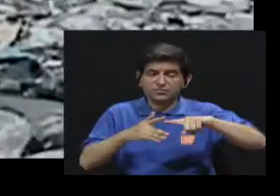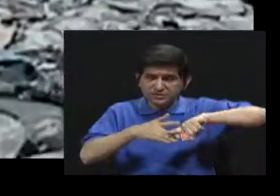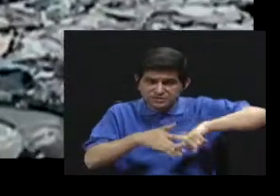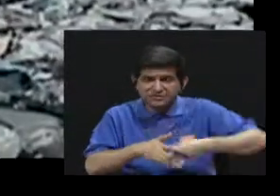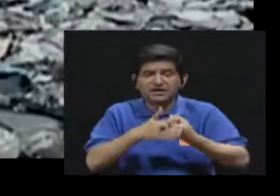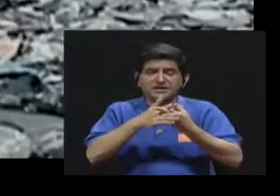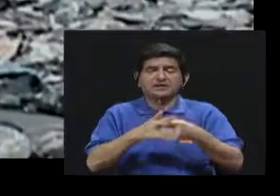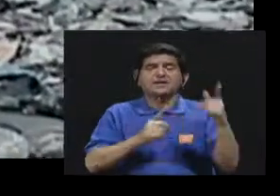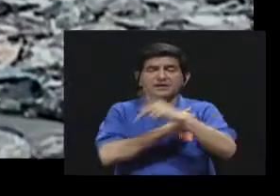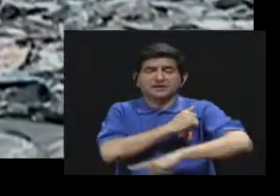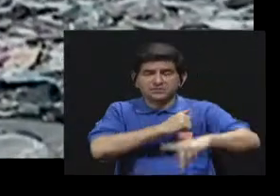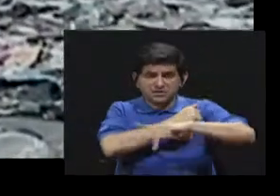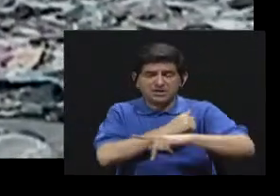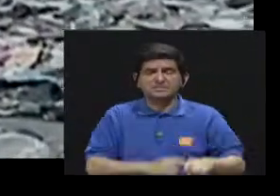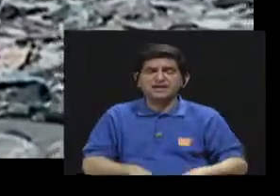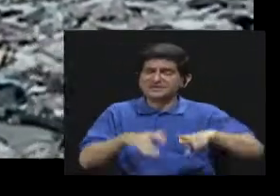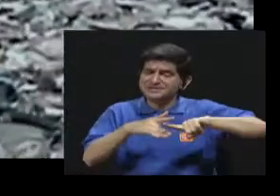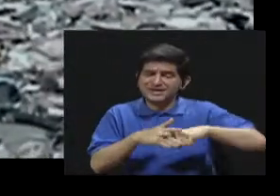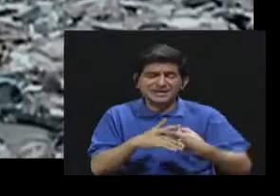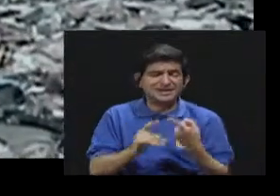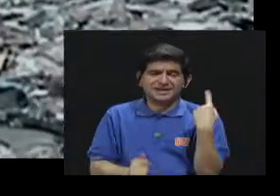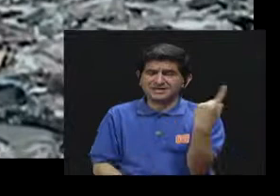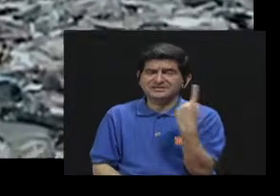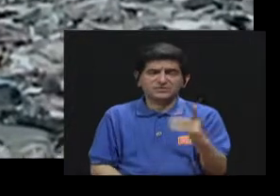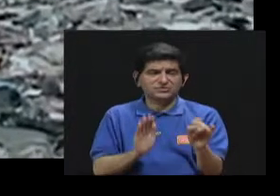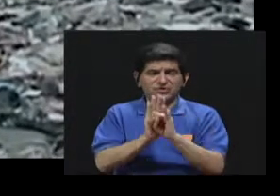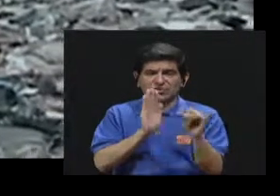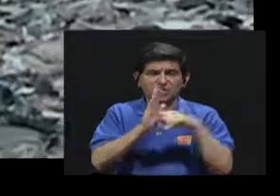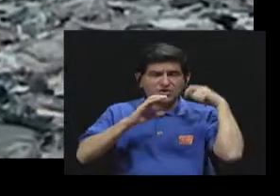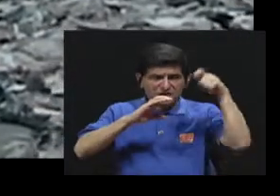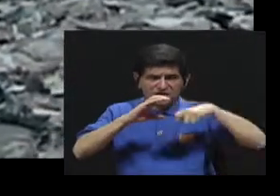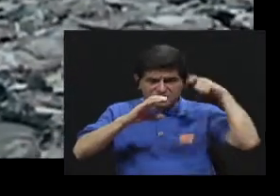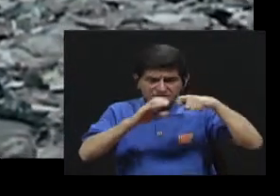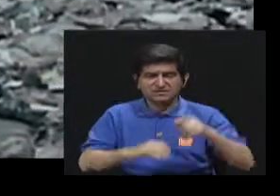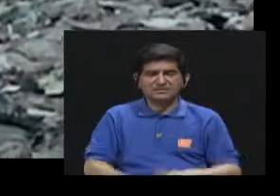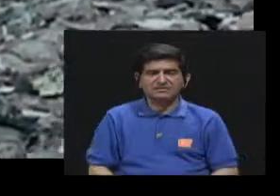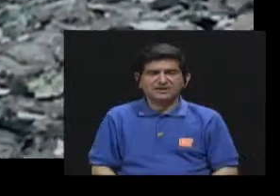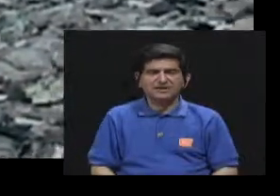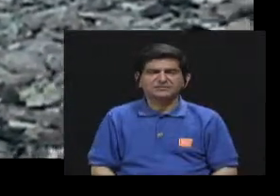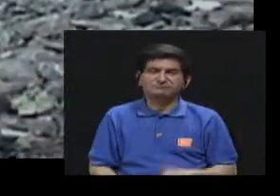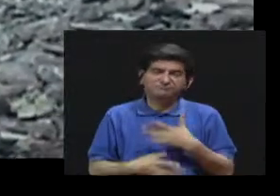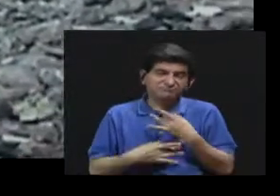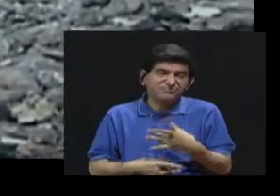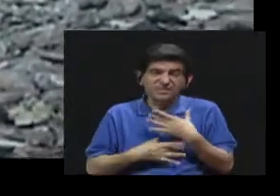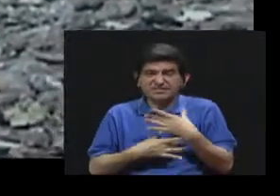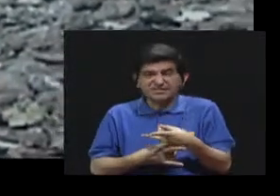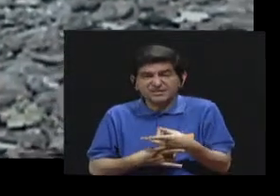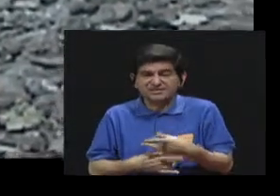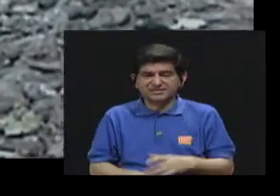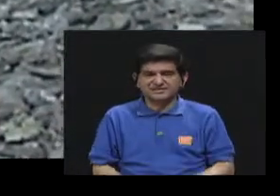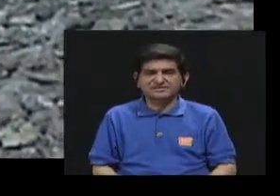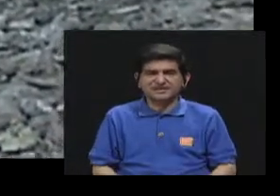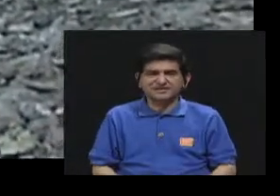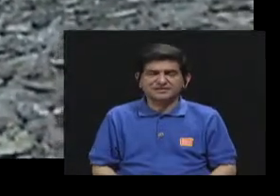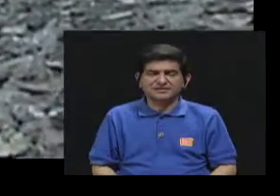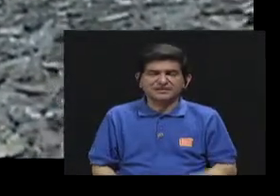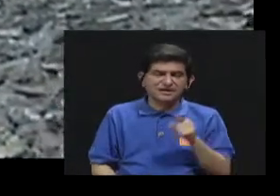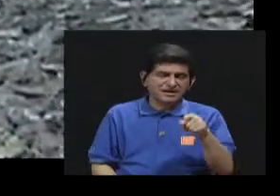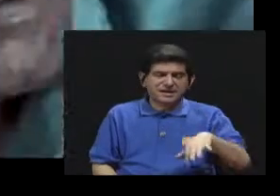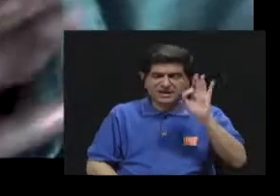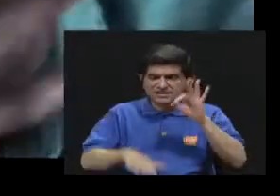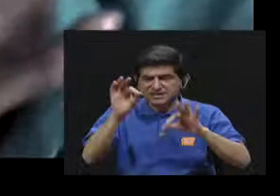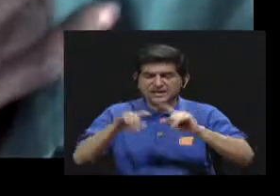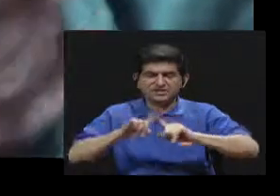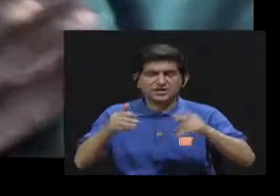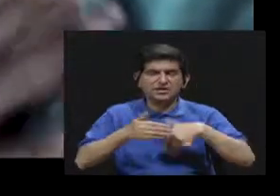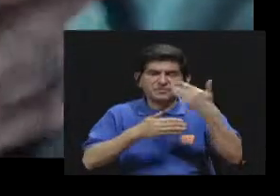país que está apenas forjando su, uh-huh, su identidad cinematográfica. Sí, es curioso que los seleccionen y después no los